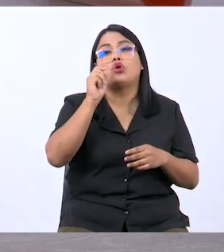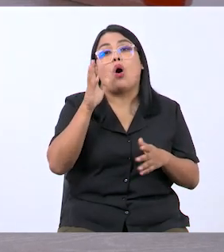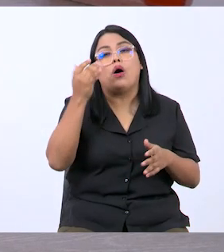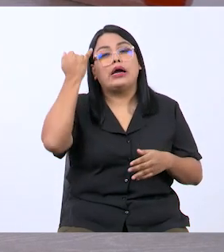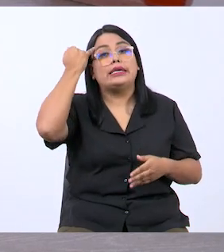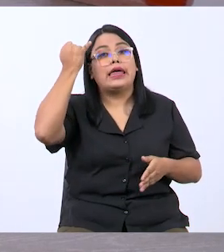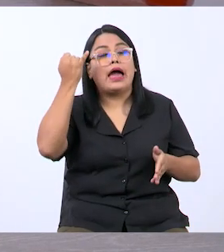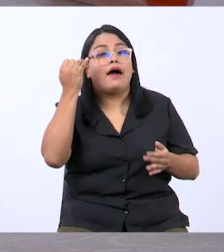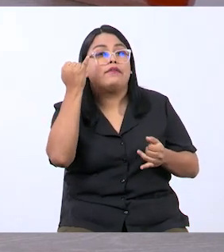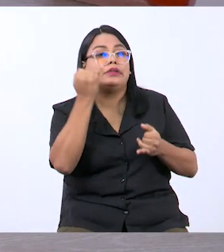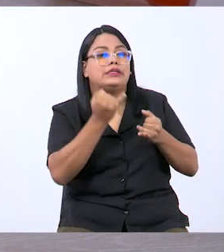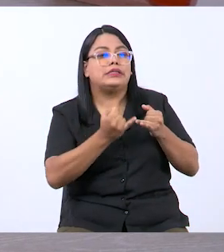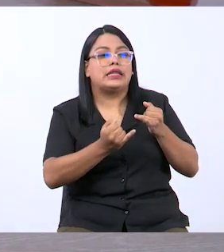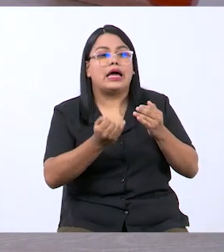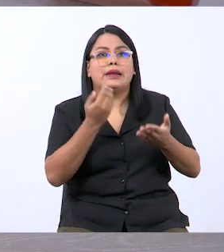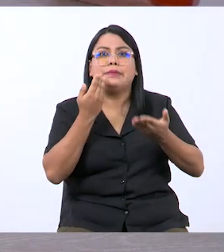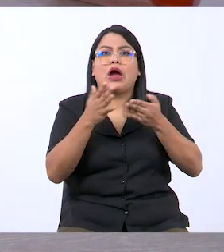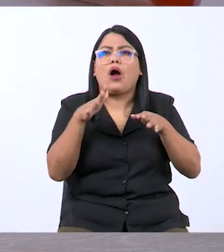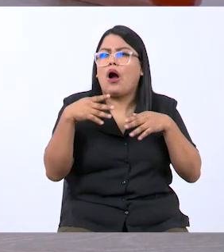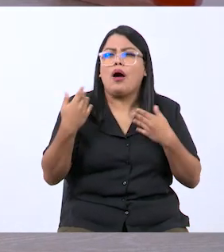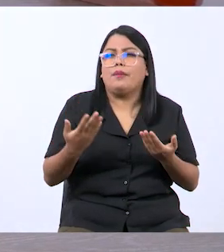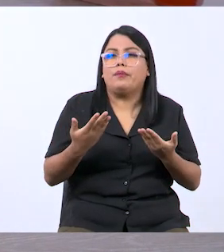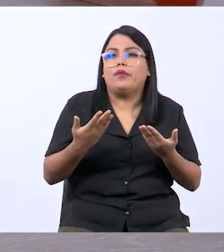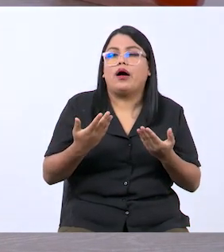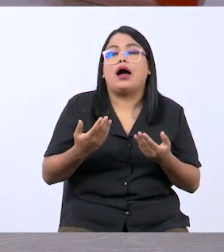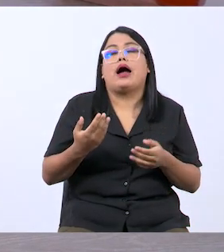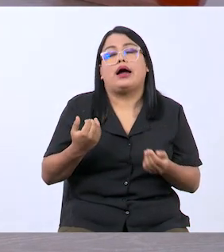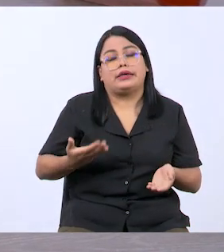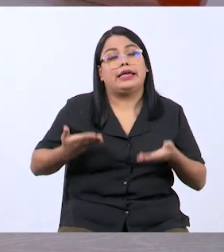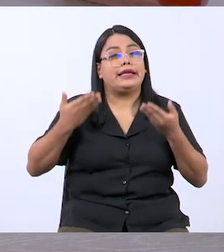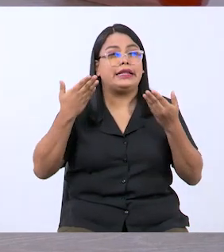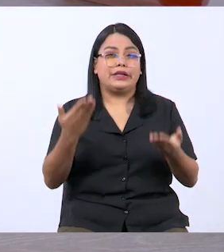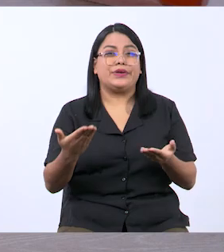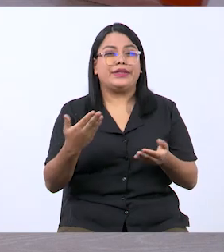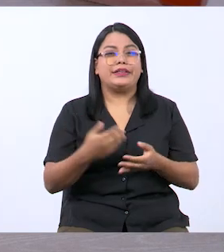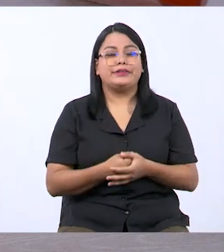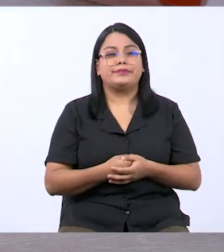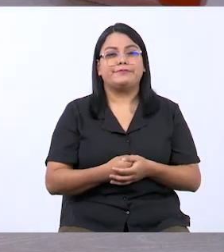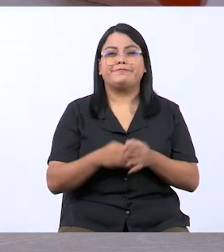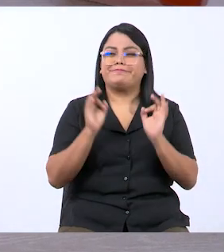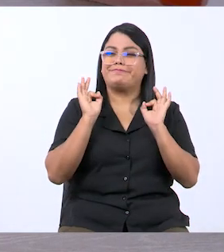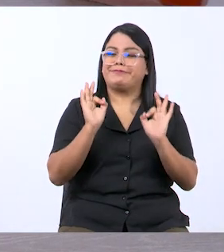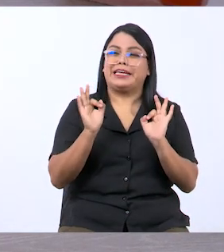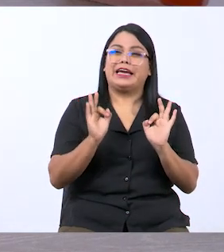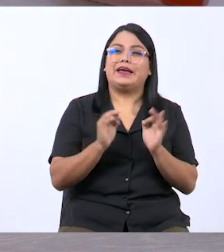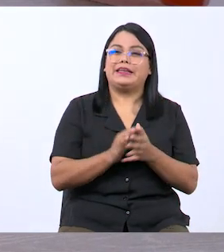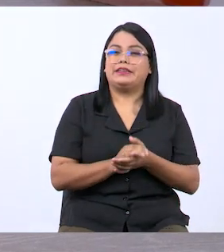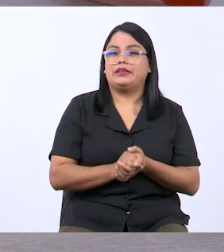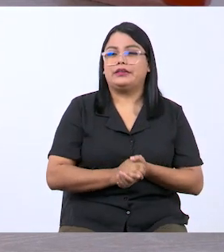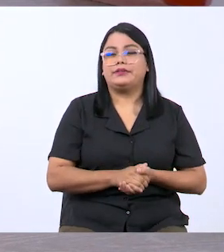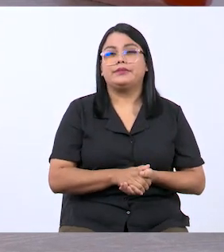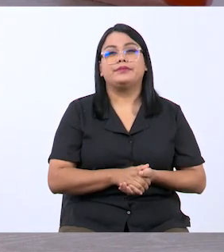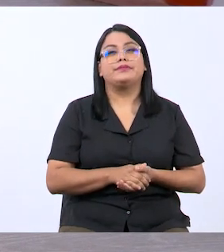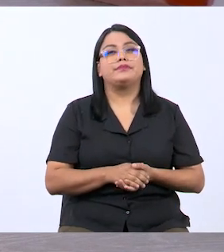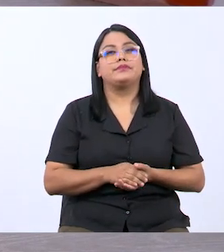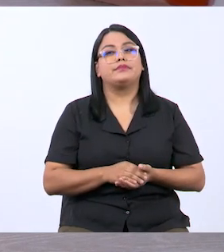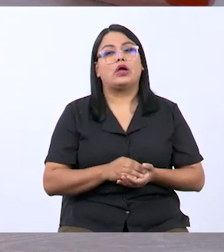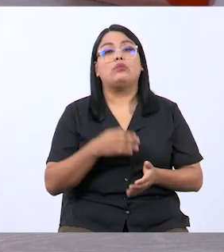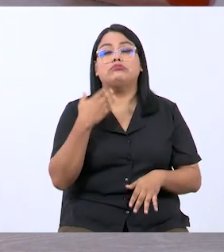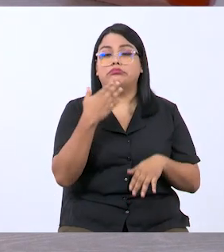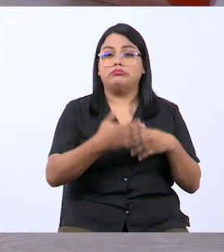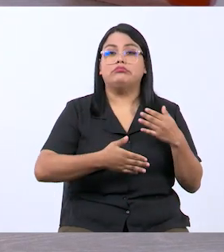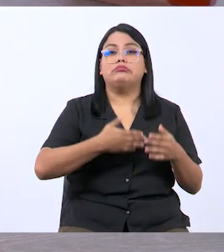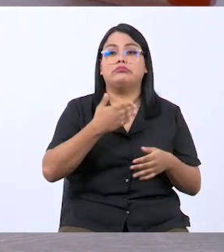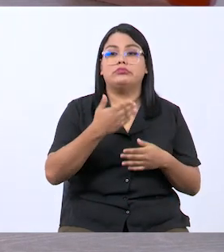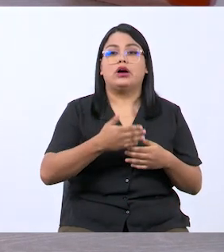falta una idea de cierre, decirle cómo puede hacer ese cierre en el texto. Excelente. Definitivamente es